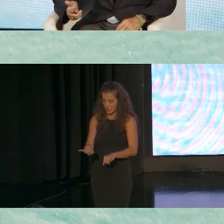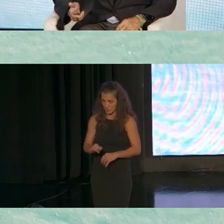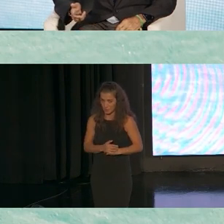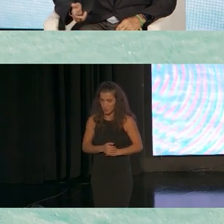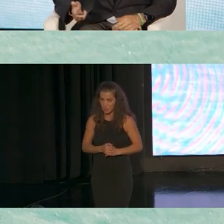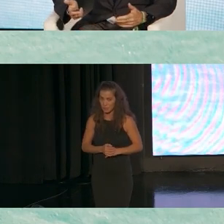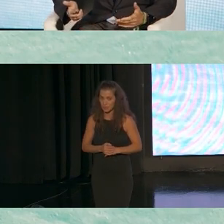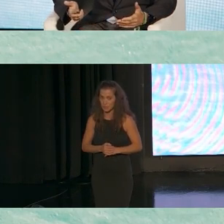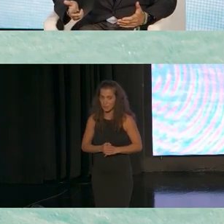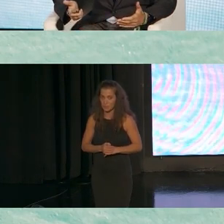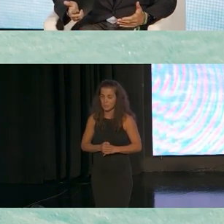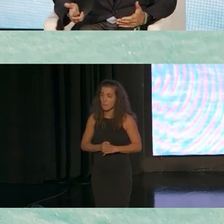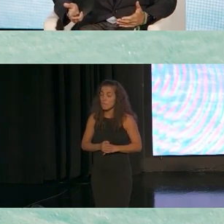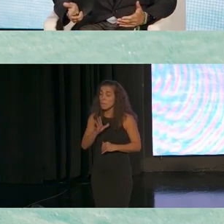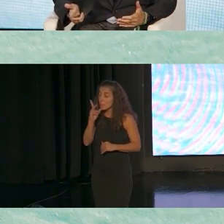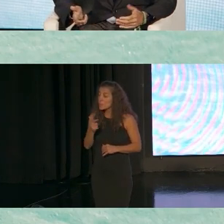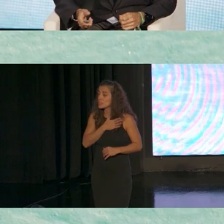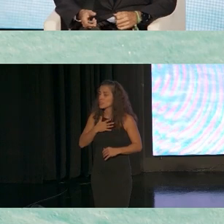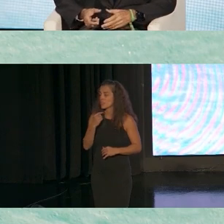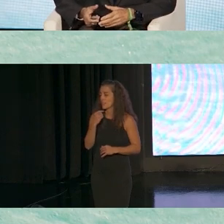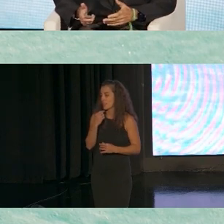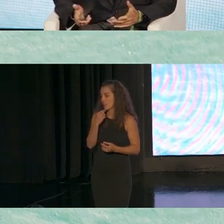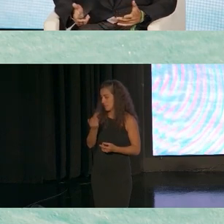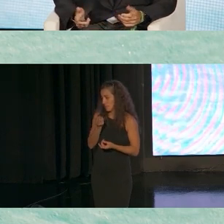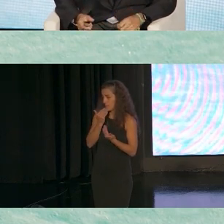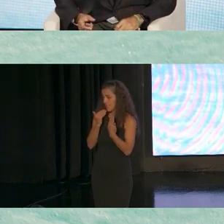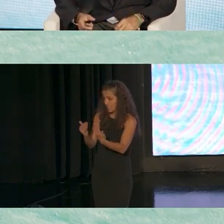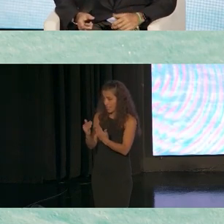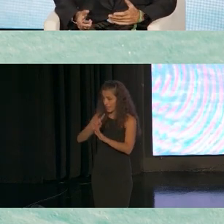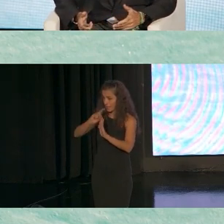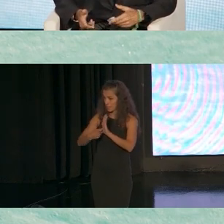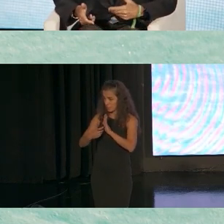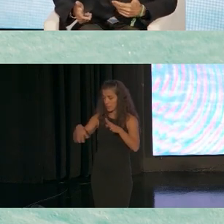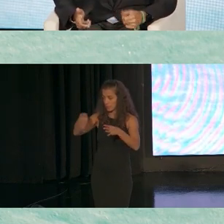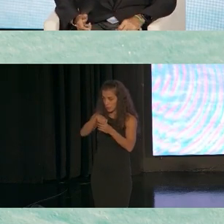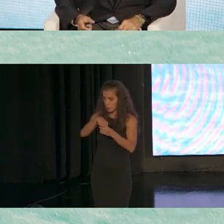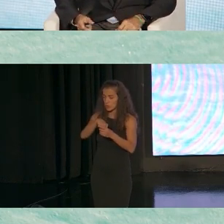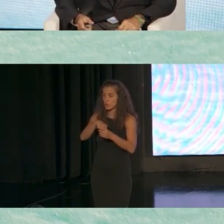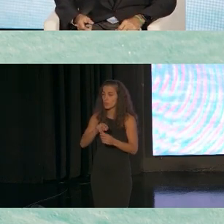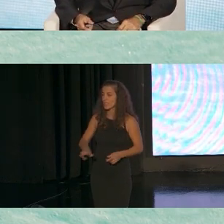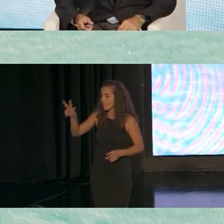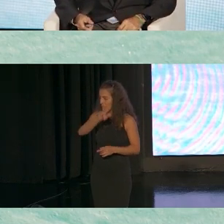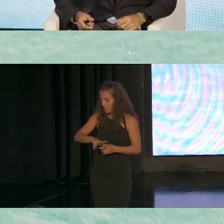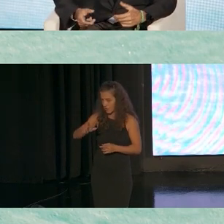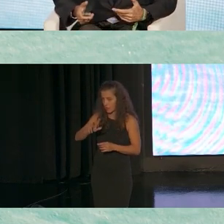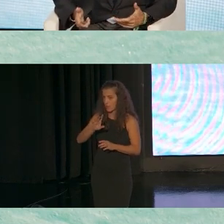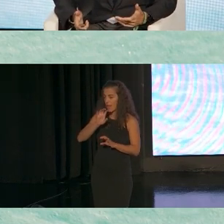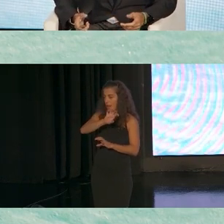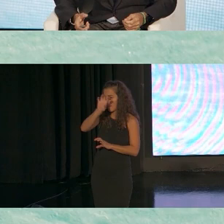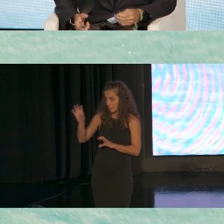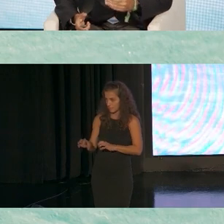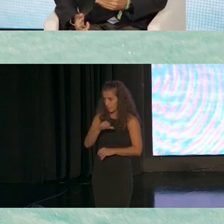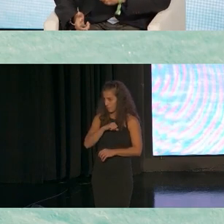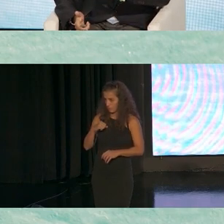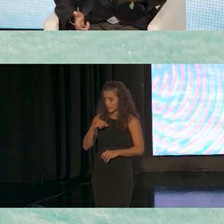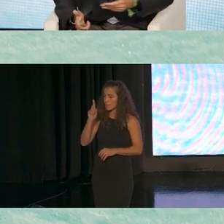eh Por eso le quiero dar las gracias a a plena inclusión nacional regional y astrapace